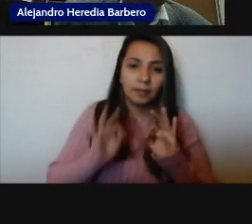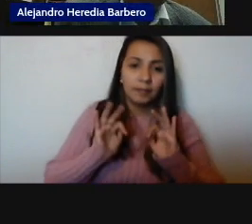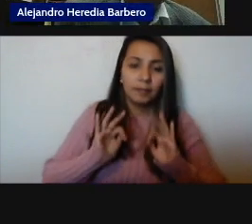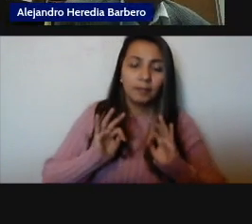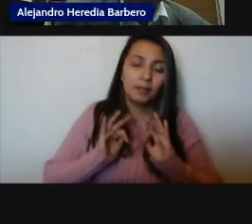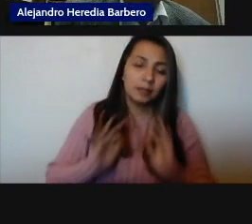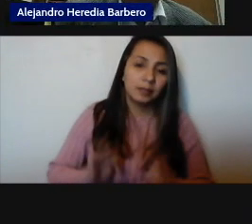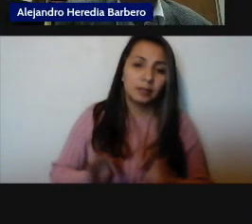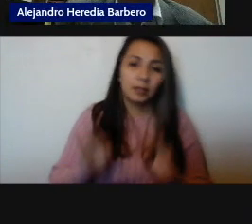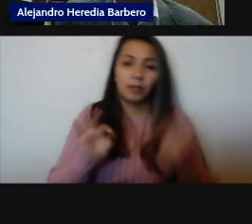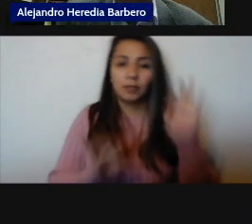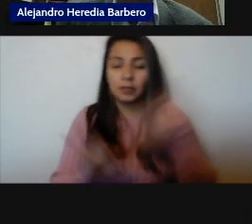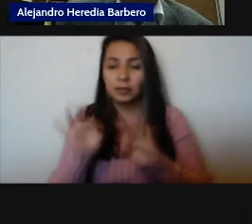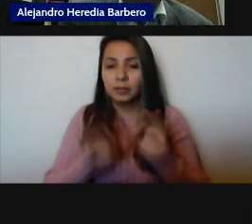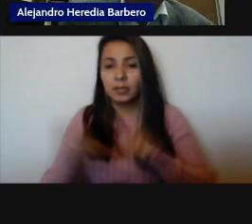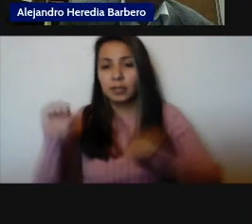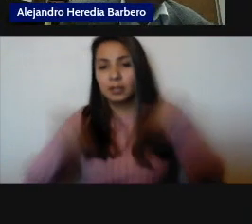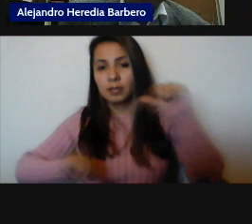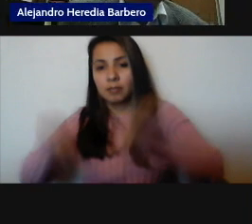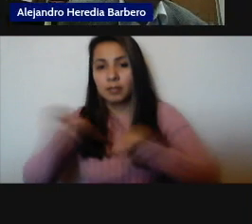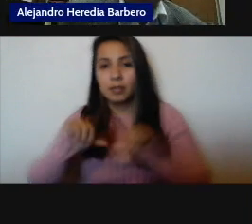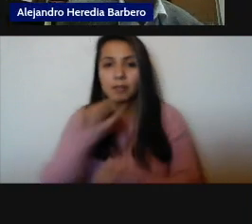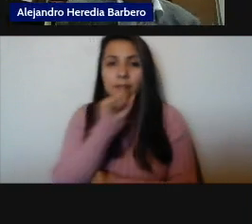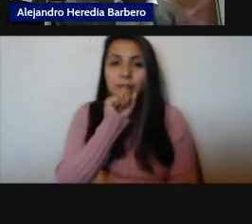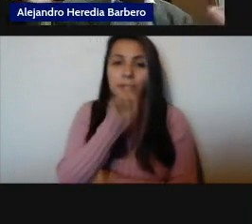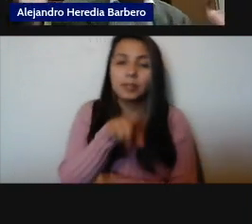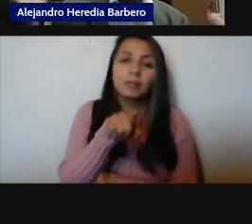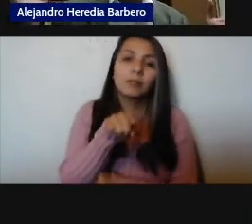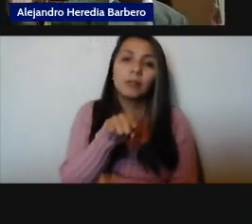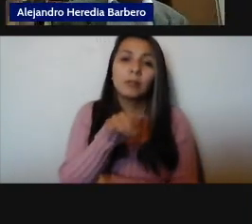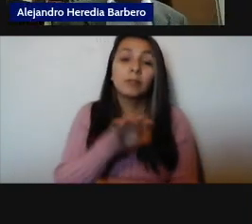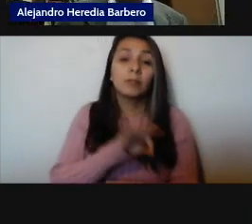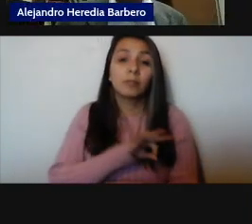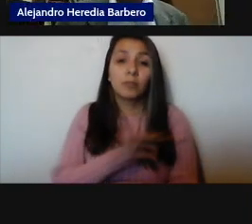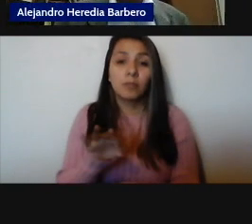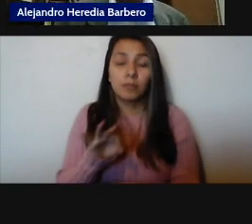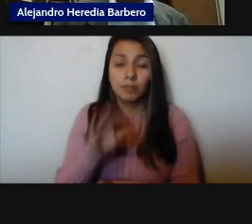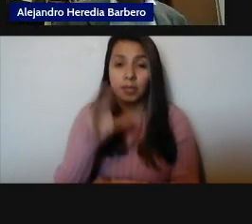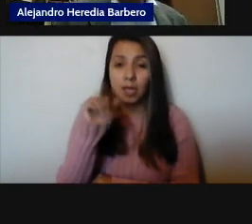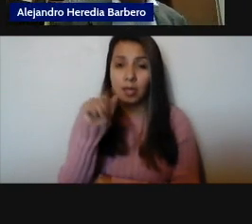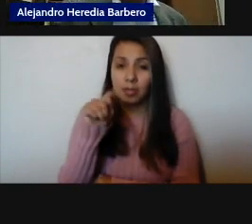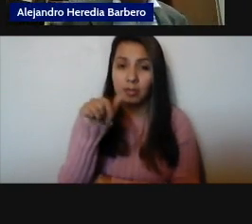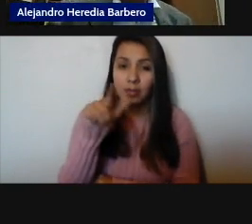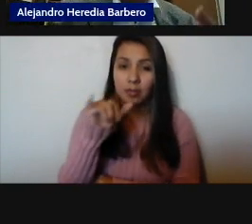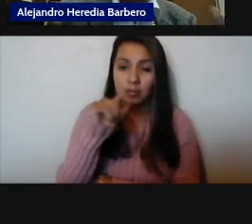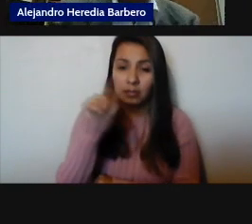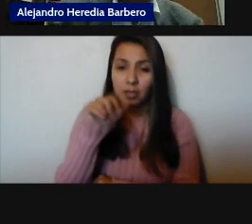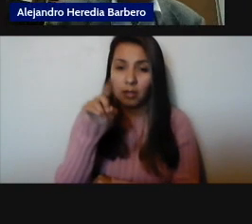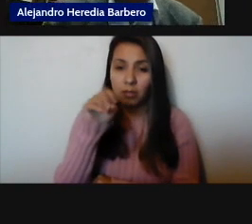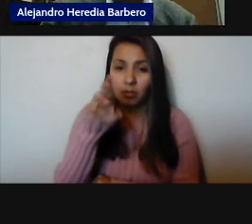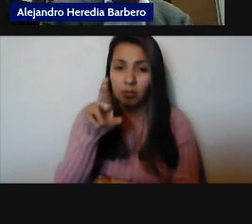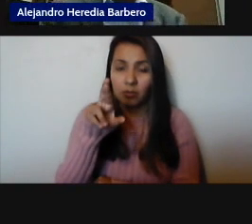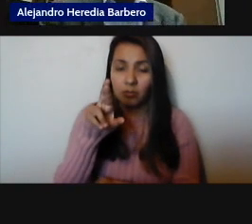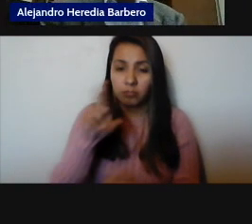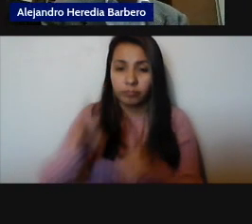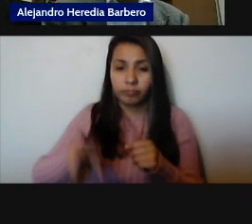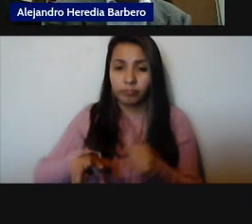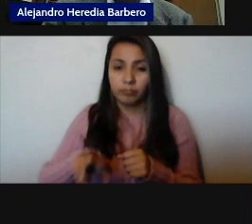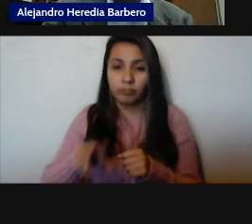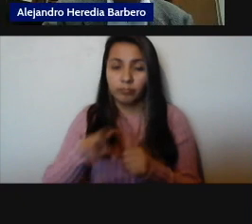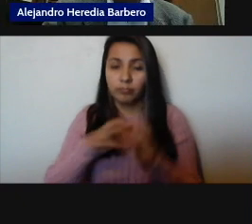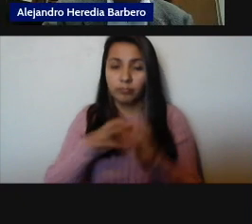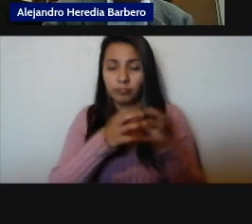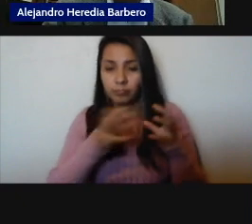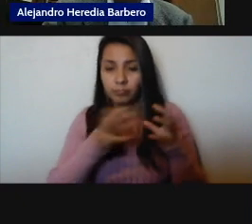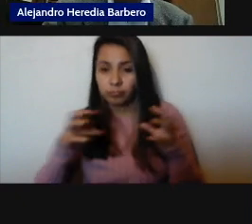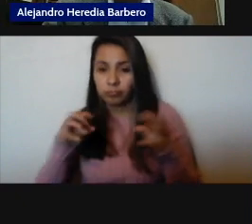capacidad fisicoquímica de estos compuestos, como podría ser la misma posibilidad de ser catalizadores